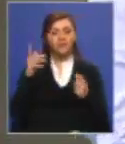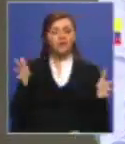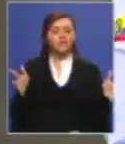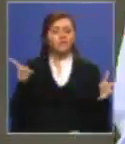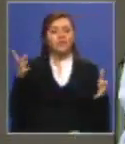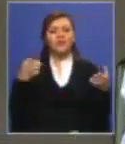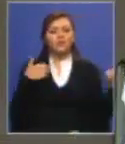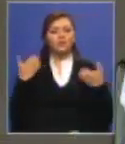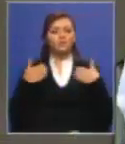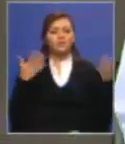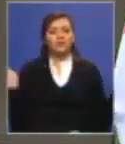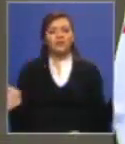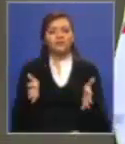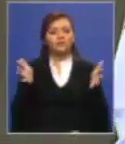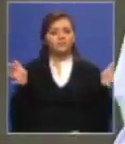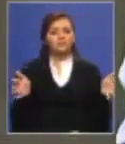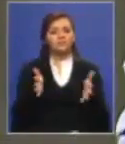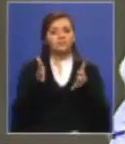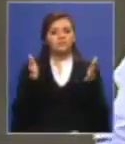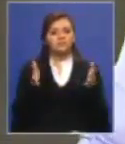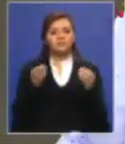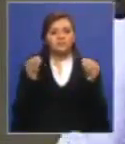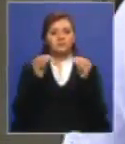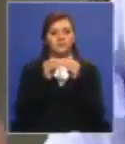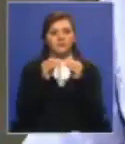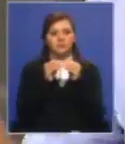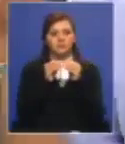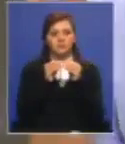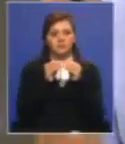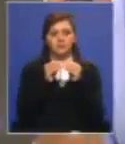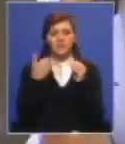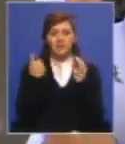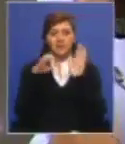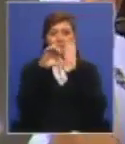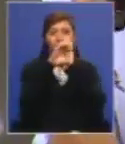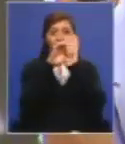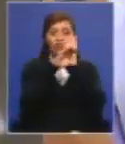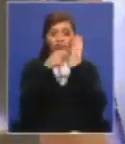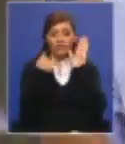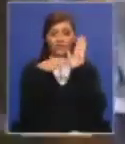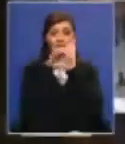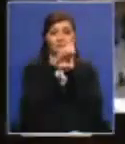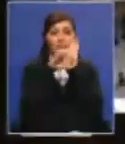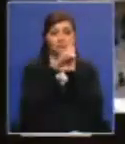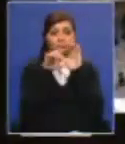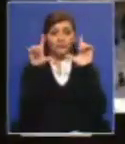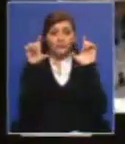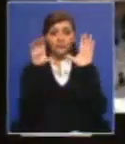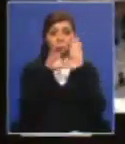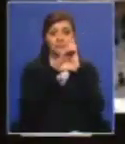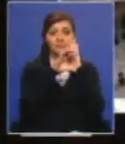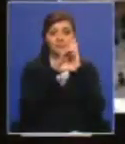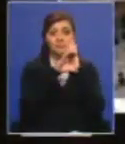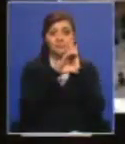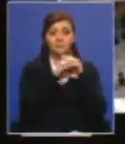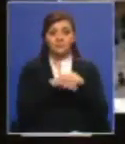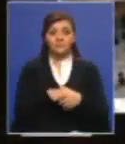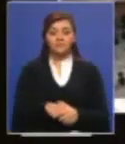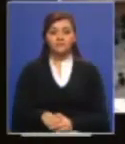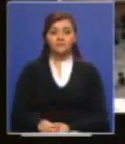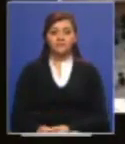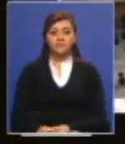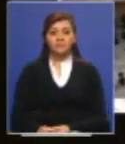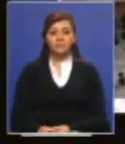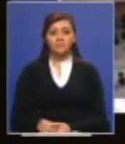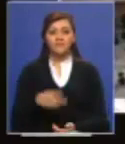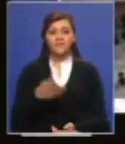entusiastas. Uno de los más grandes entusiastas. Tenemos una foto, por favor, en pantalla. No, esa es